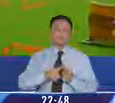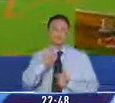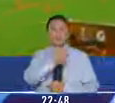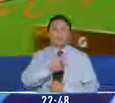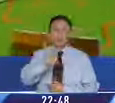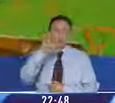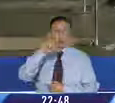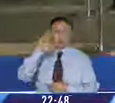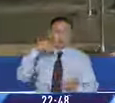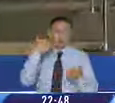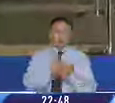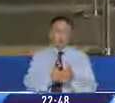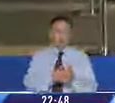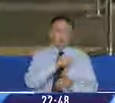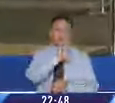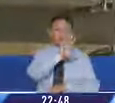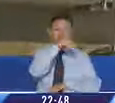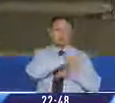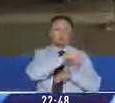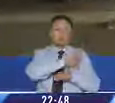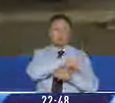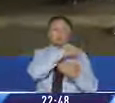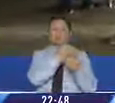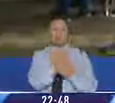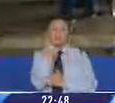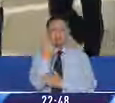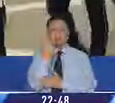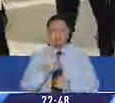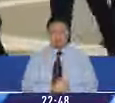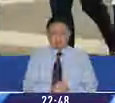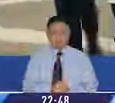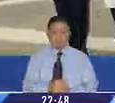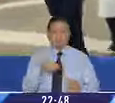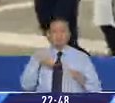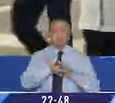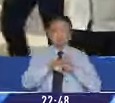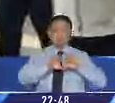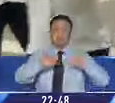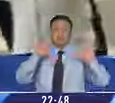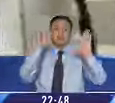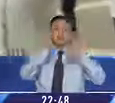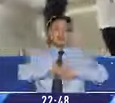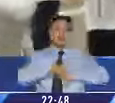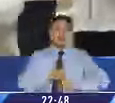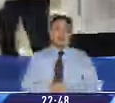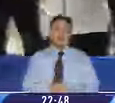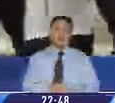acudir desde las 16 horas hasta la medianoche. La entrada es gratuita.